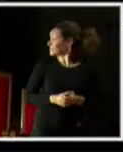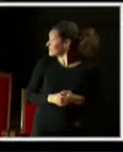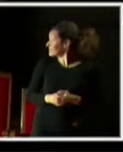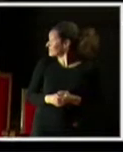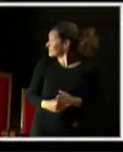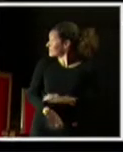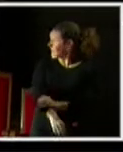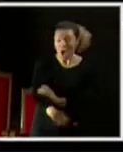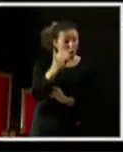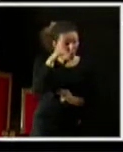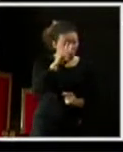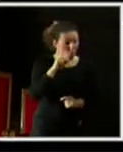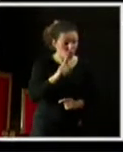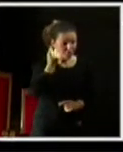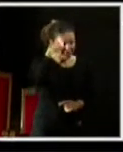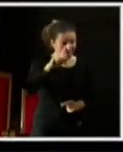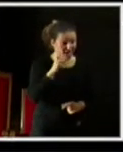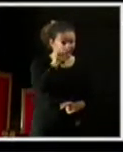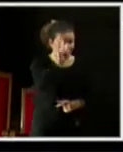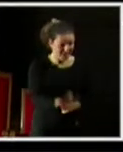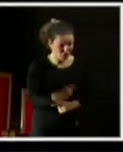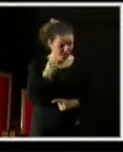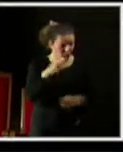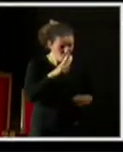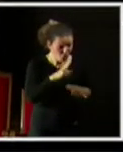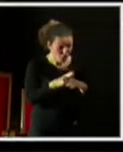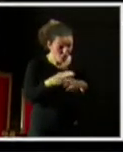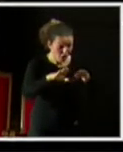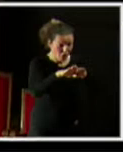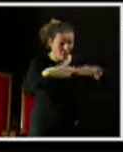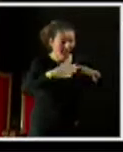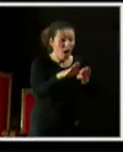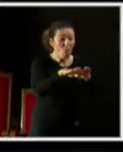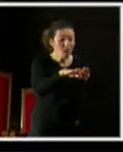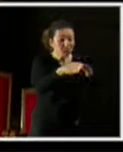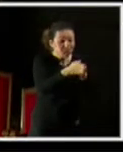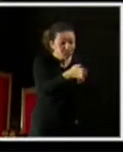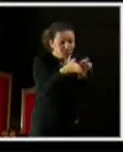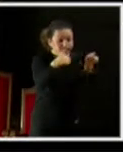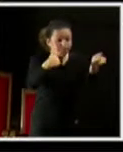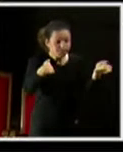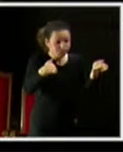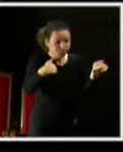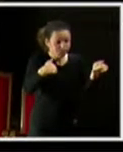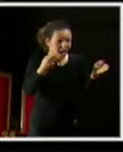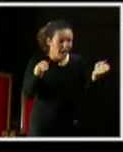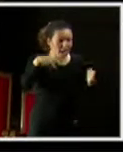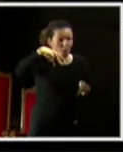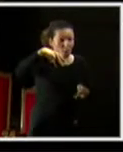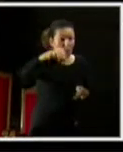entre una membrana semipermeable porque no se explica lo de la separación del agua moises